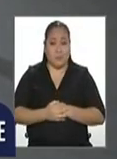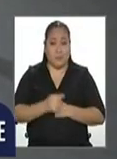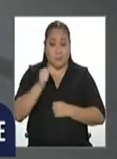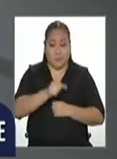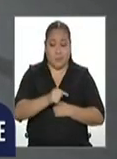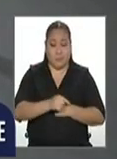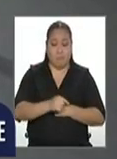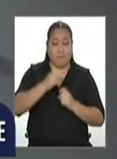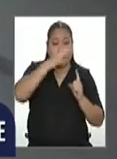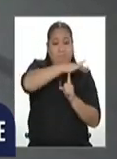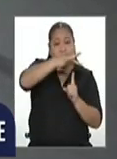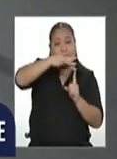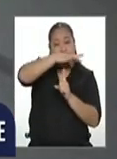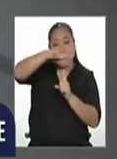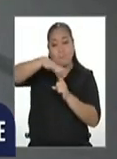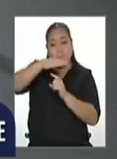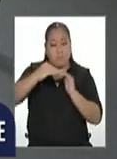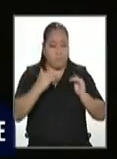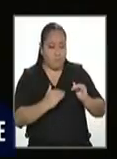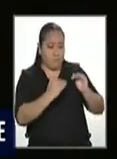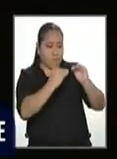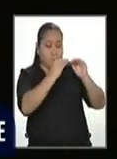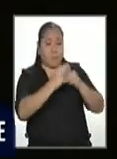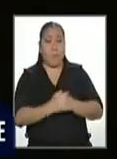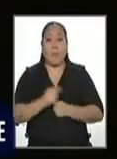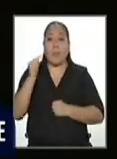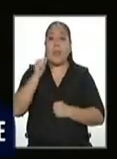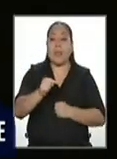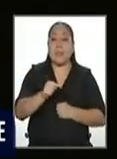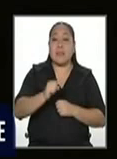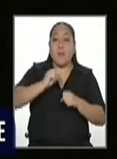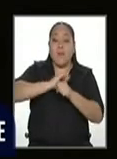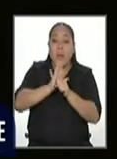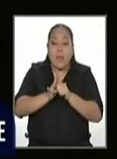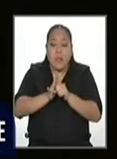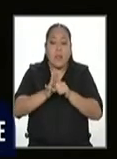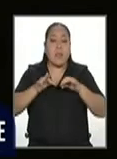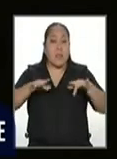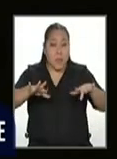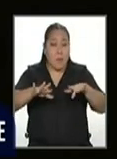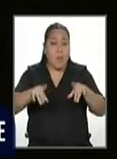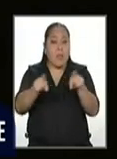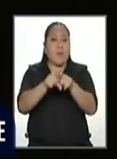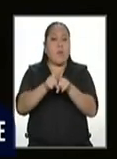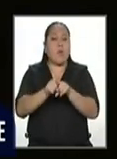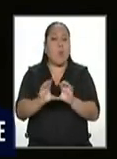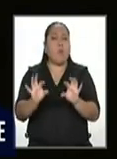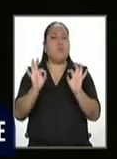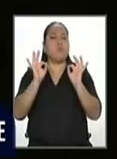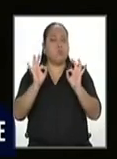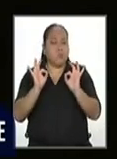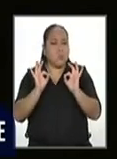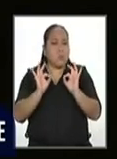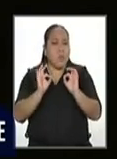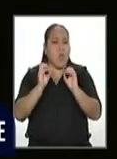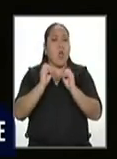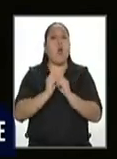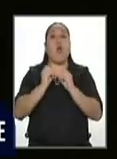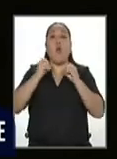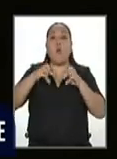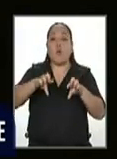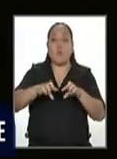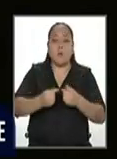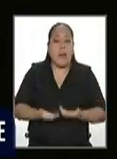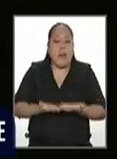nuestros ecosistemas. Esta pandemia puede ser una excelente oportunidad para valorar nuestra